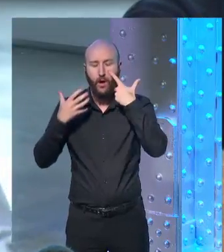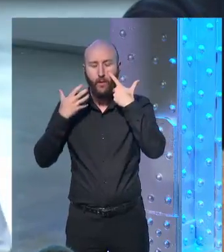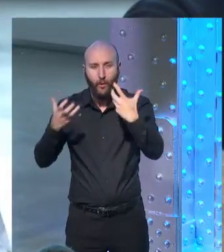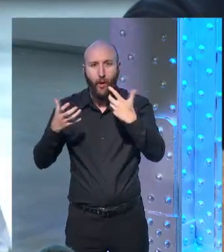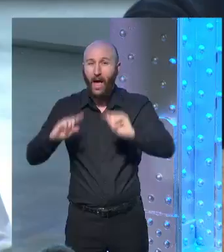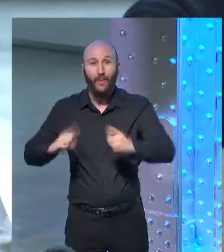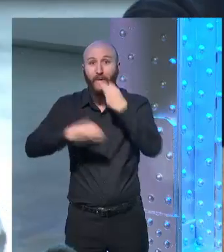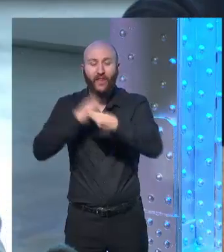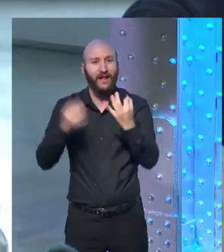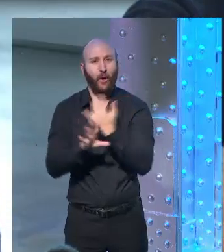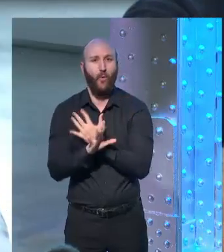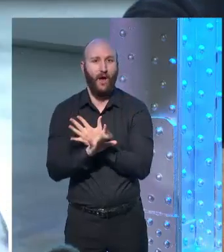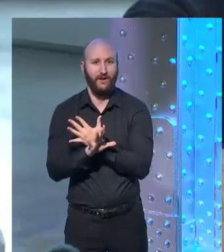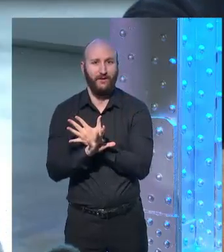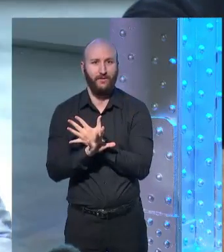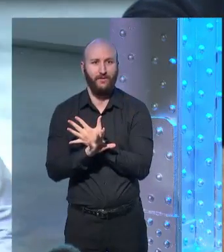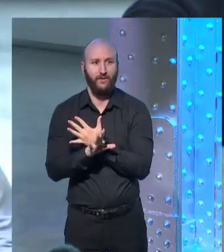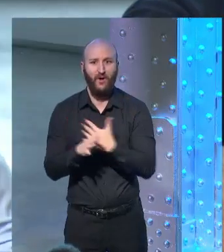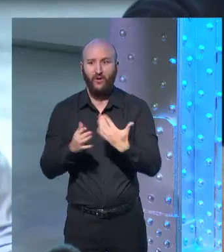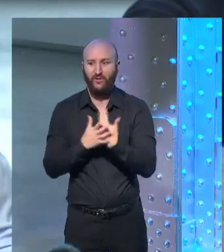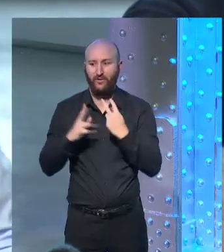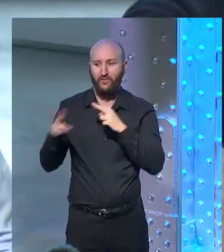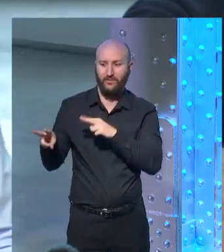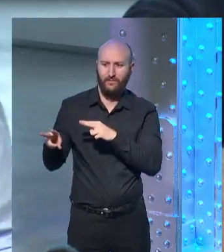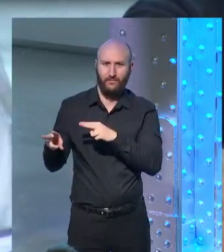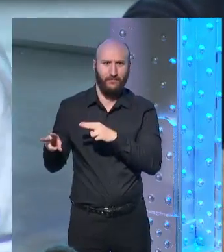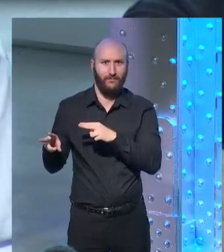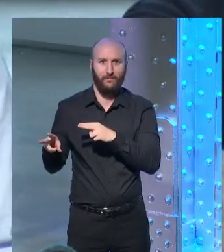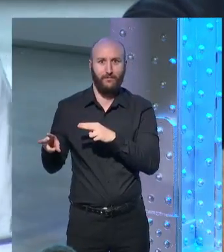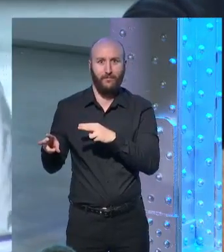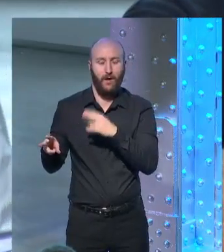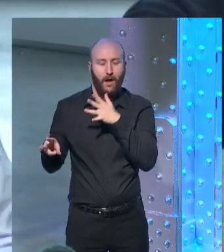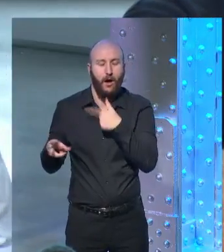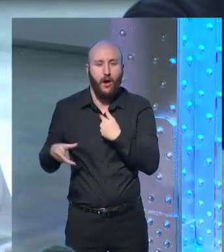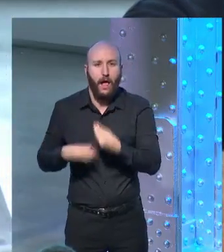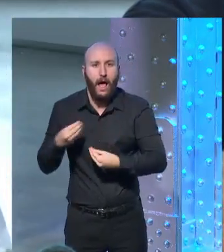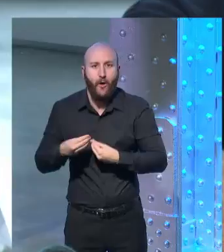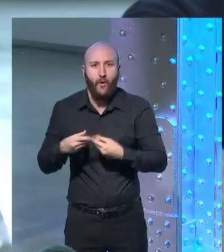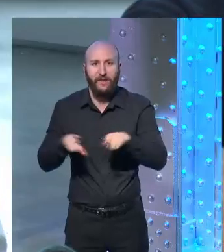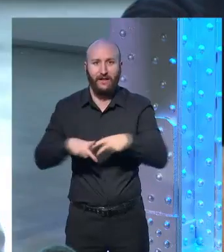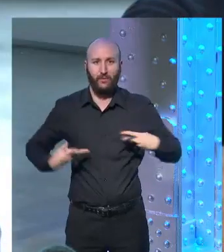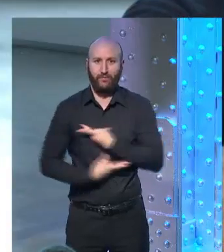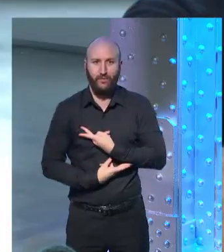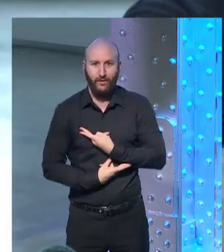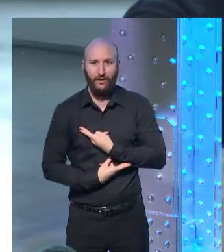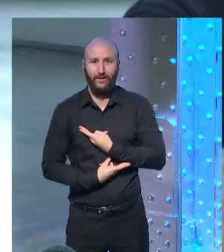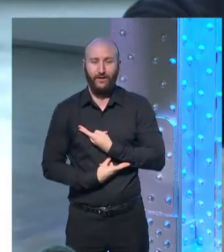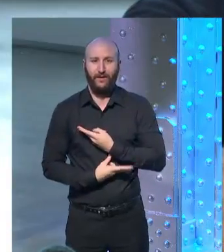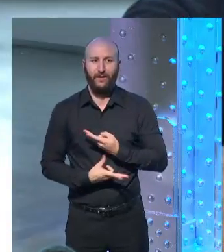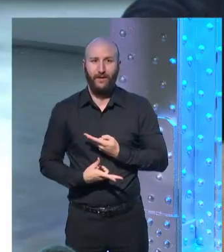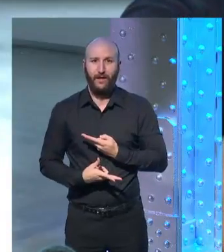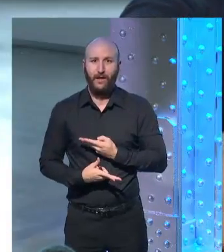jugar. Y estábamos todos ahí mirándonos como diciendo, ¿y ahora qué hacemos, no? Pues estás ahí como cortado, ¿no? Y realmente es una